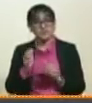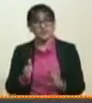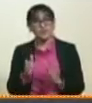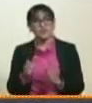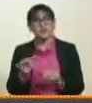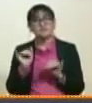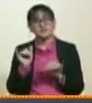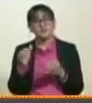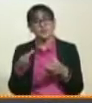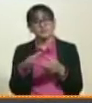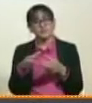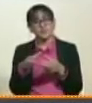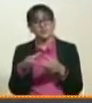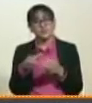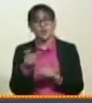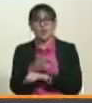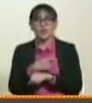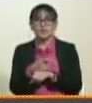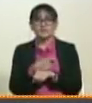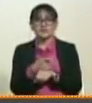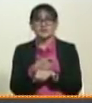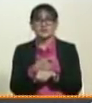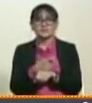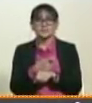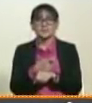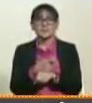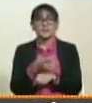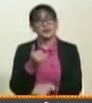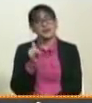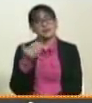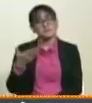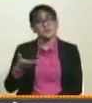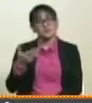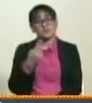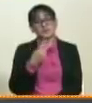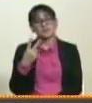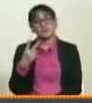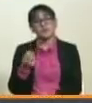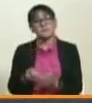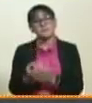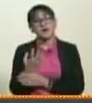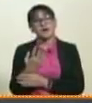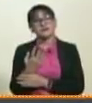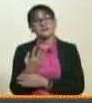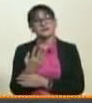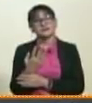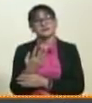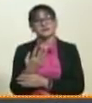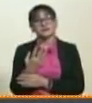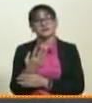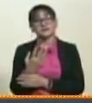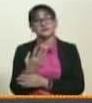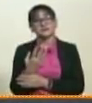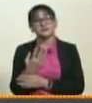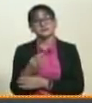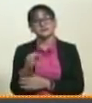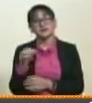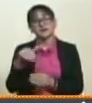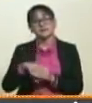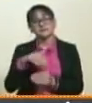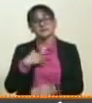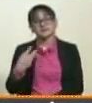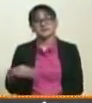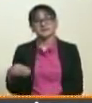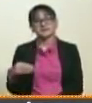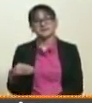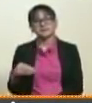mismo tren de gobierno pero que hay un elemento esencial el 22 de mayo son las elecciones presidenciales quieren causar el malestar y como